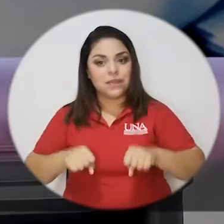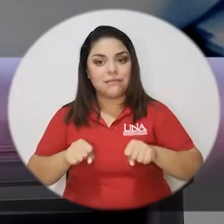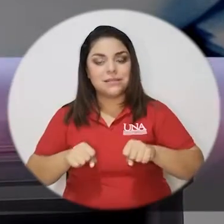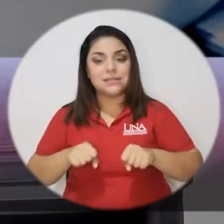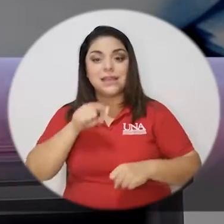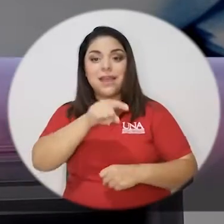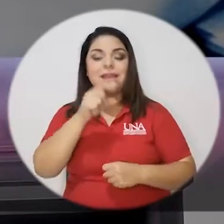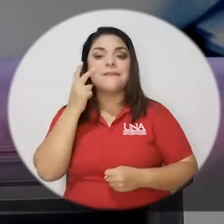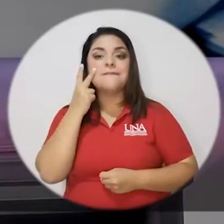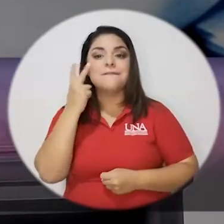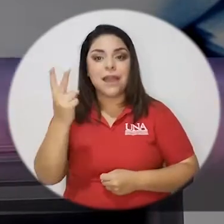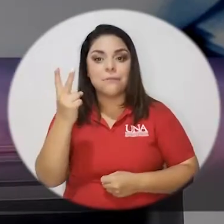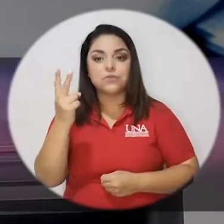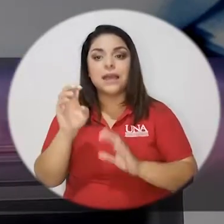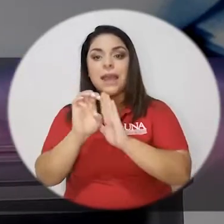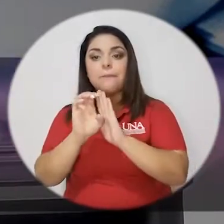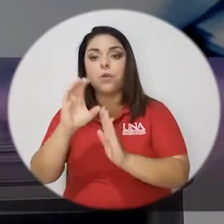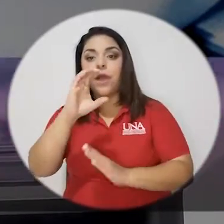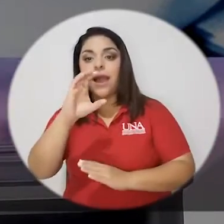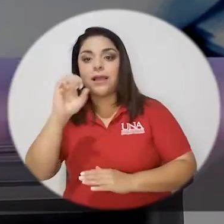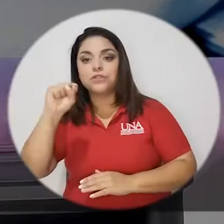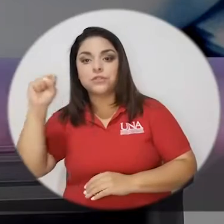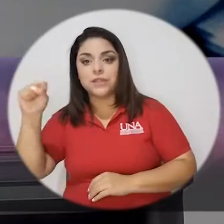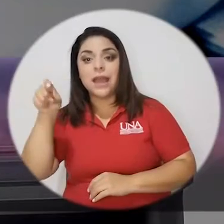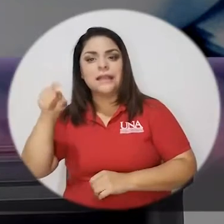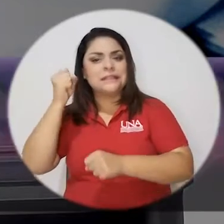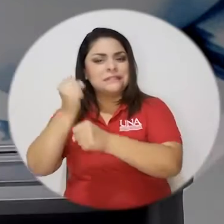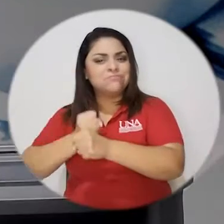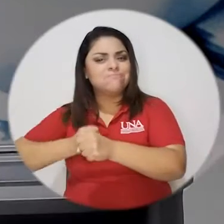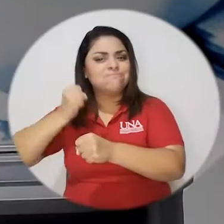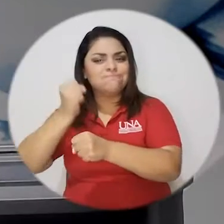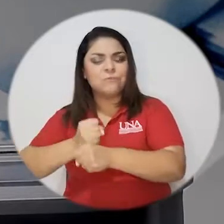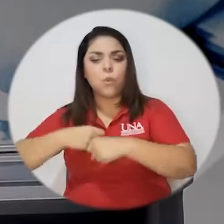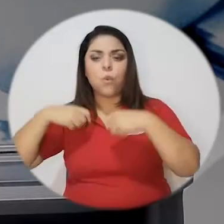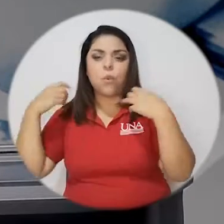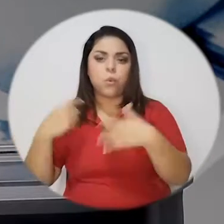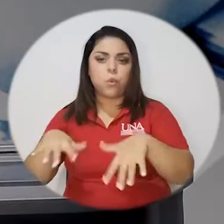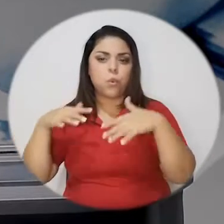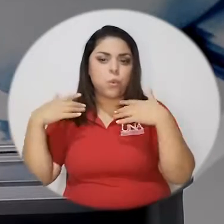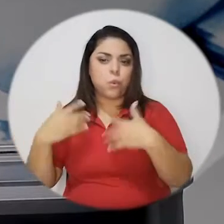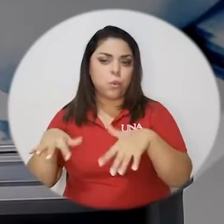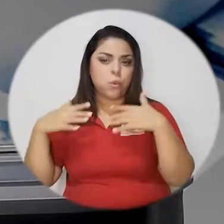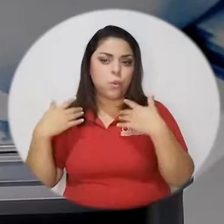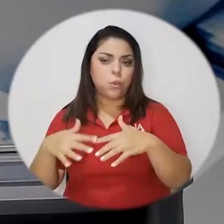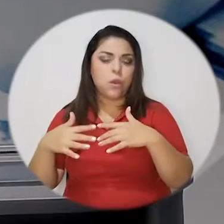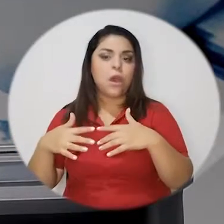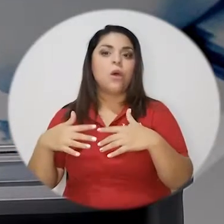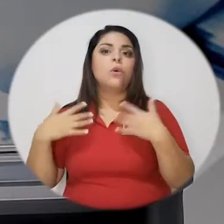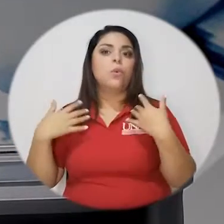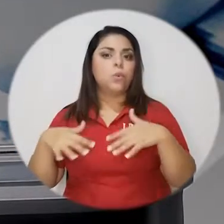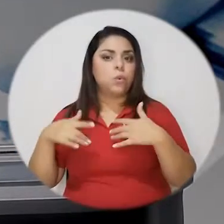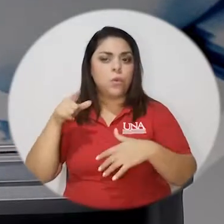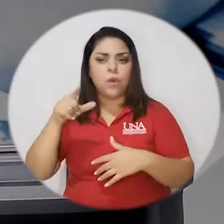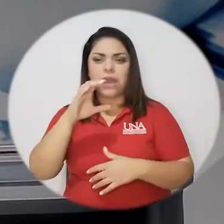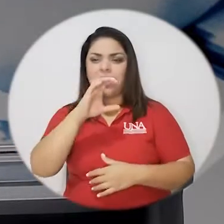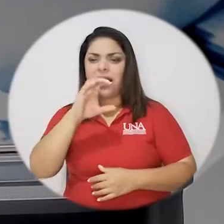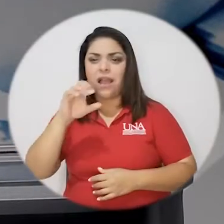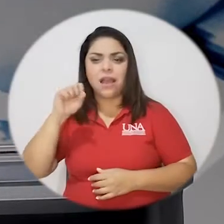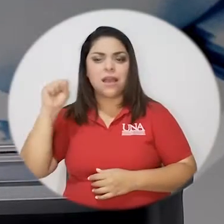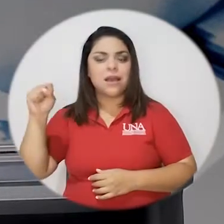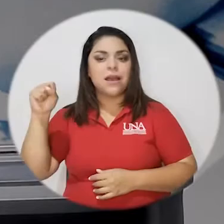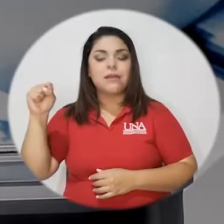y entonces aquí es donde vemos cómo tenemos por un lado la Caja Costarricense de Seguro Social haciendo un trabajo formidable, o